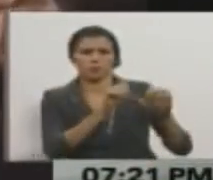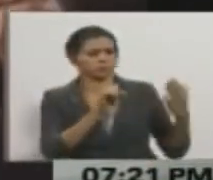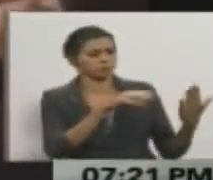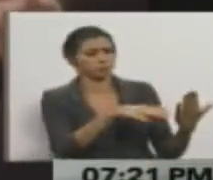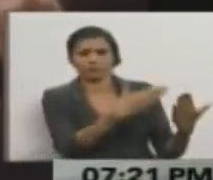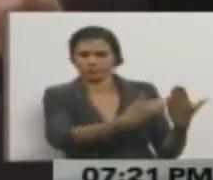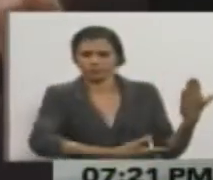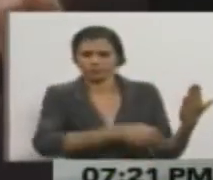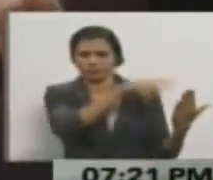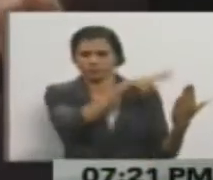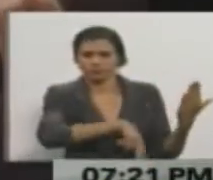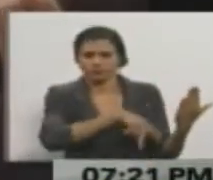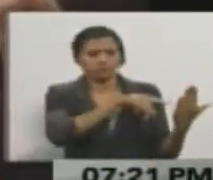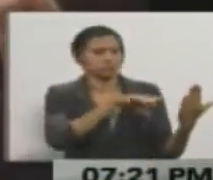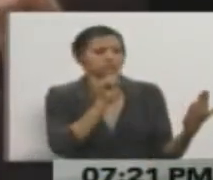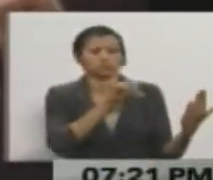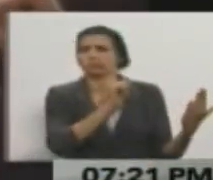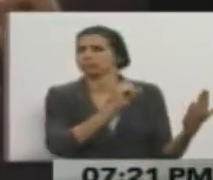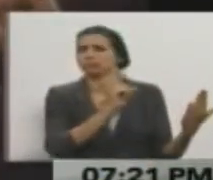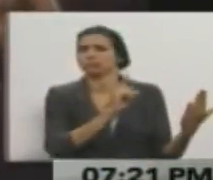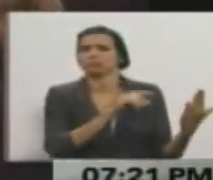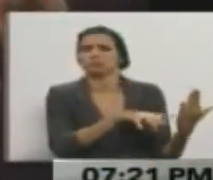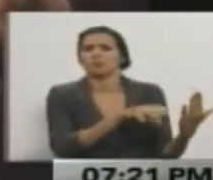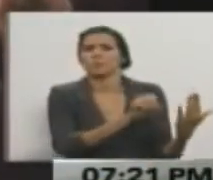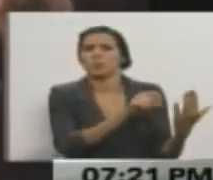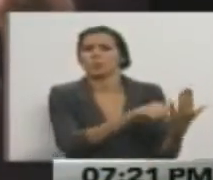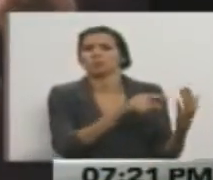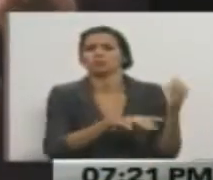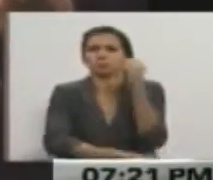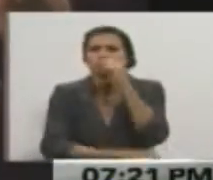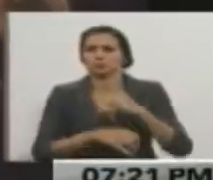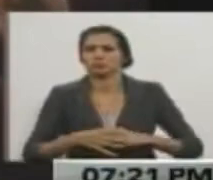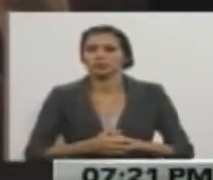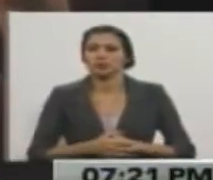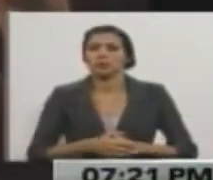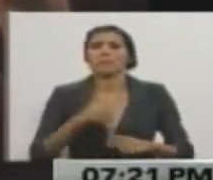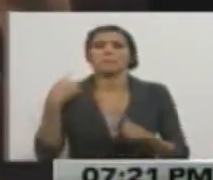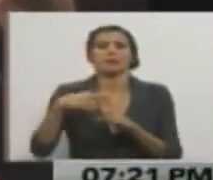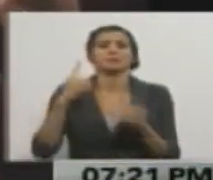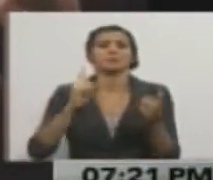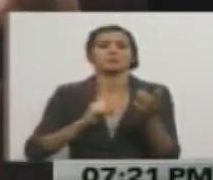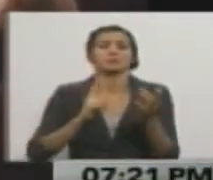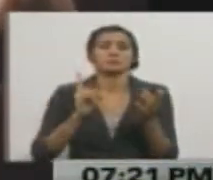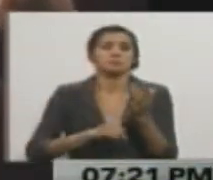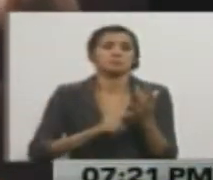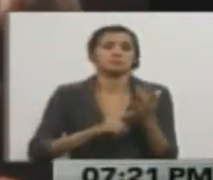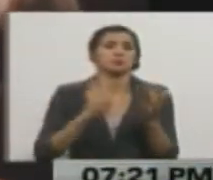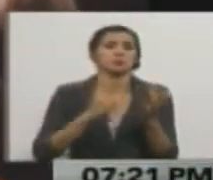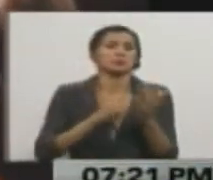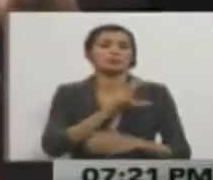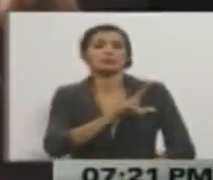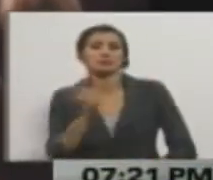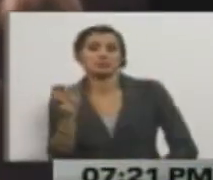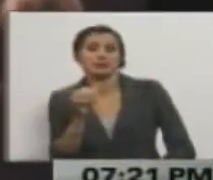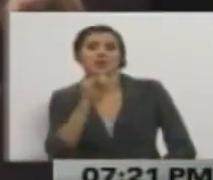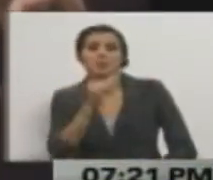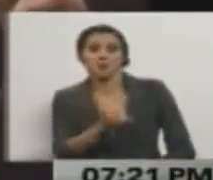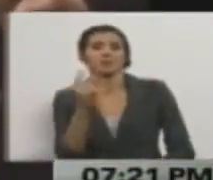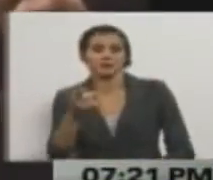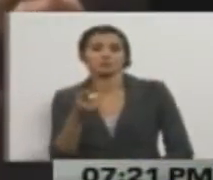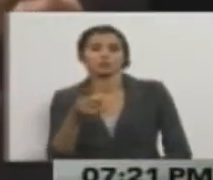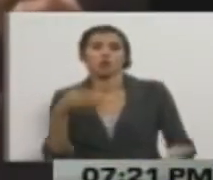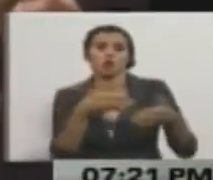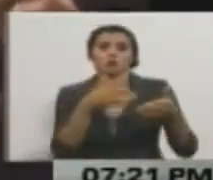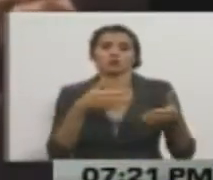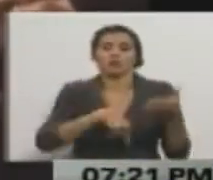de que los tribunales de la República den respuesta a las más de 8.300 demandas que se han colocado. Y eso proviene del Consejo Nacional Electoral. En